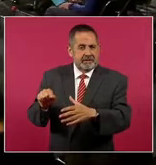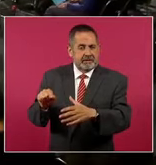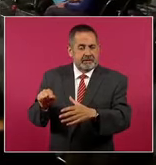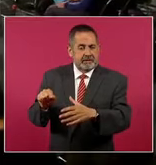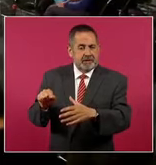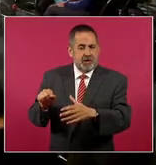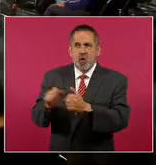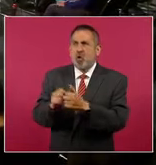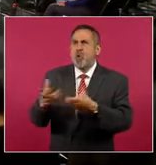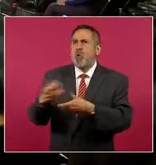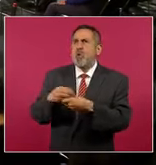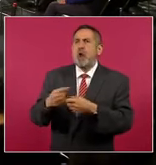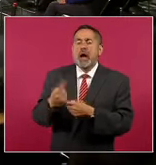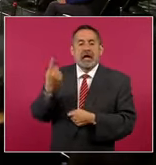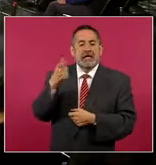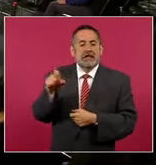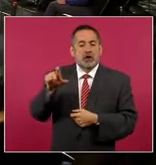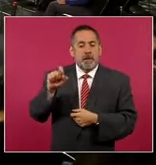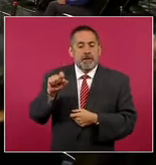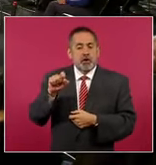con 128 mil,